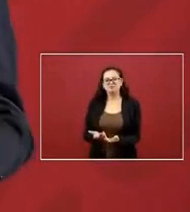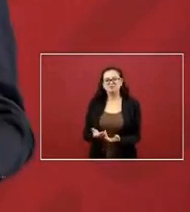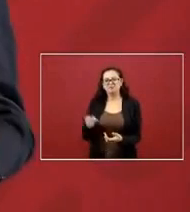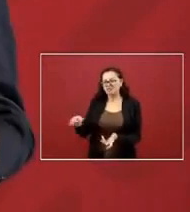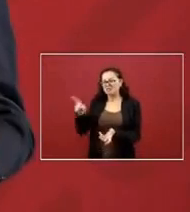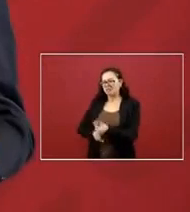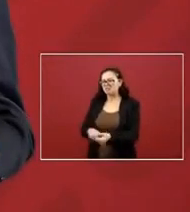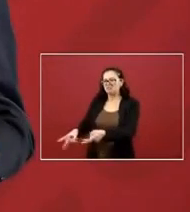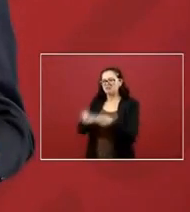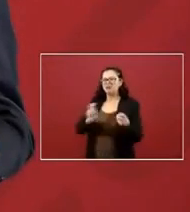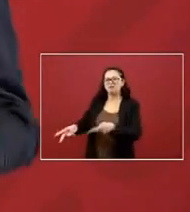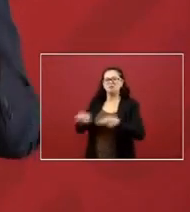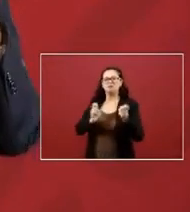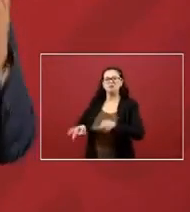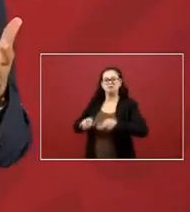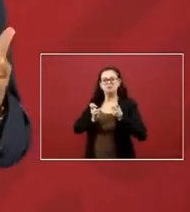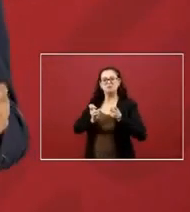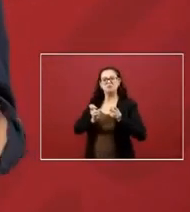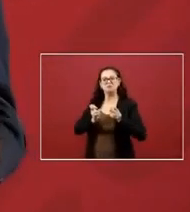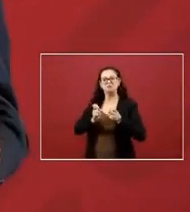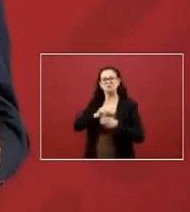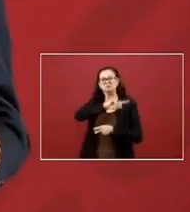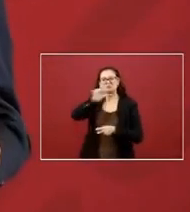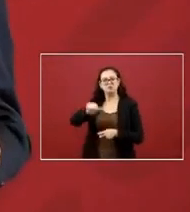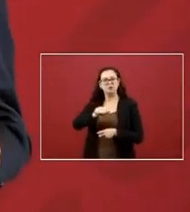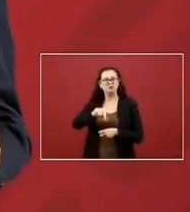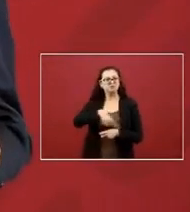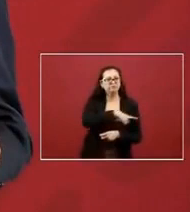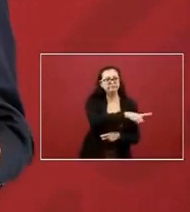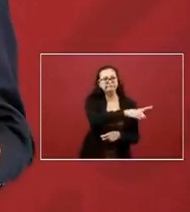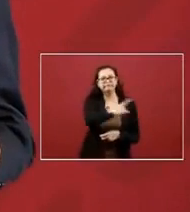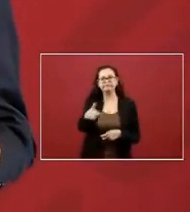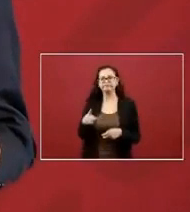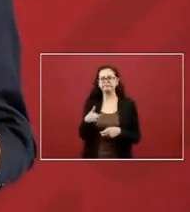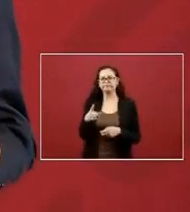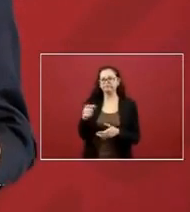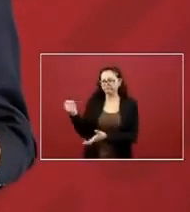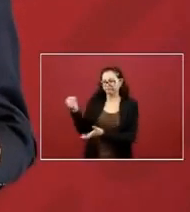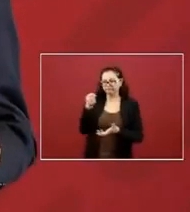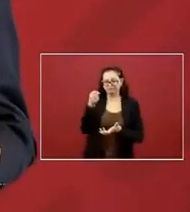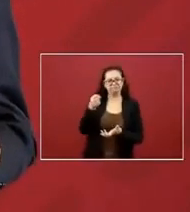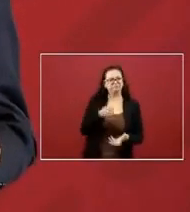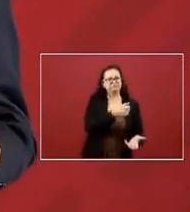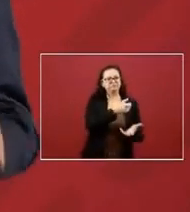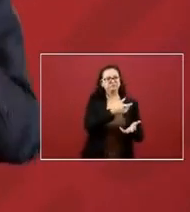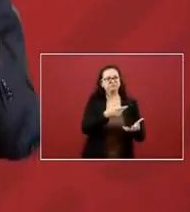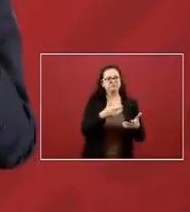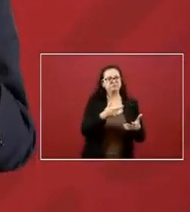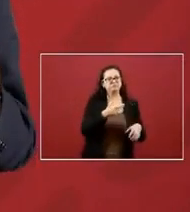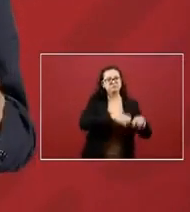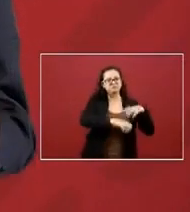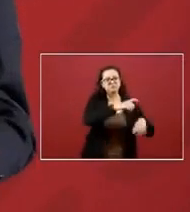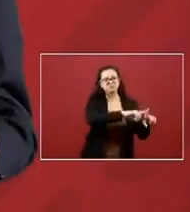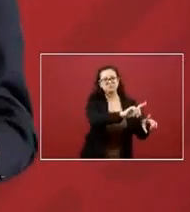saquearon y crearon todo un andamiaje con ese propósito. Parte de